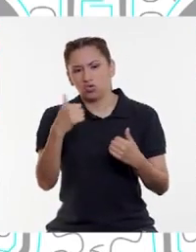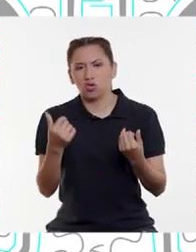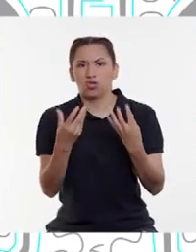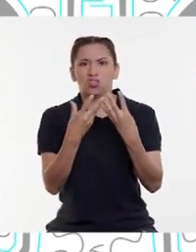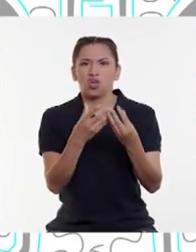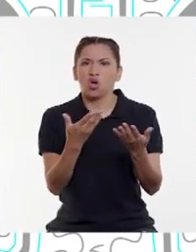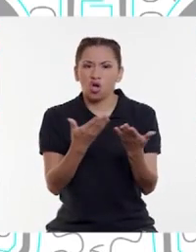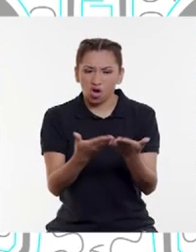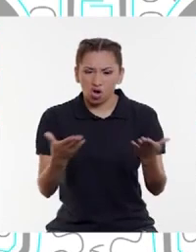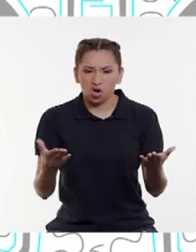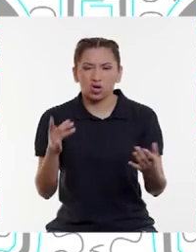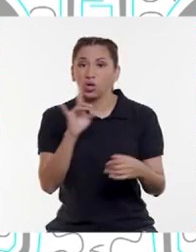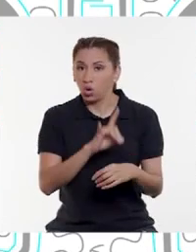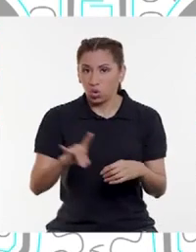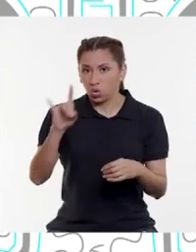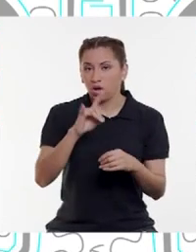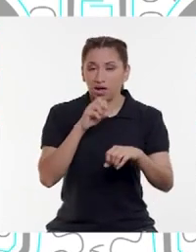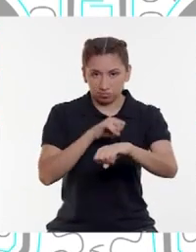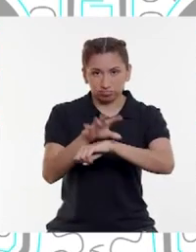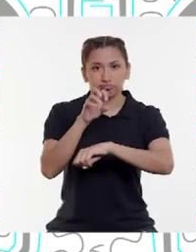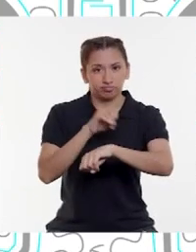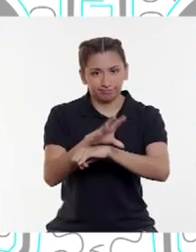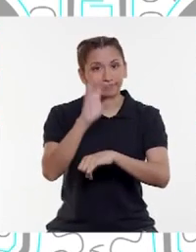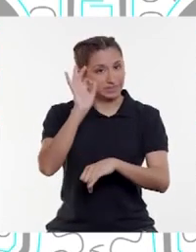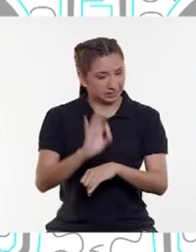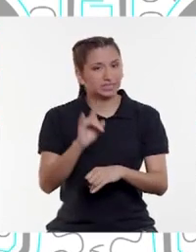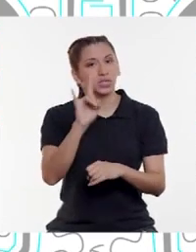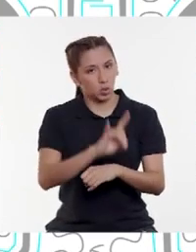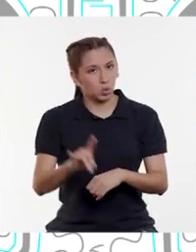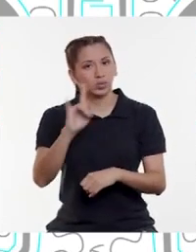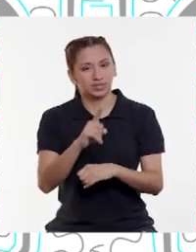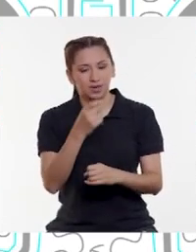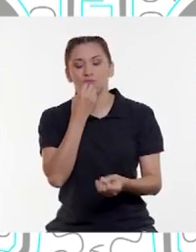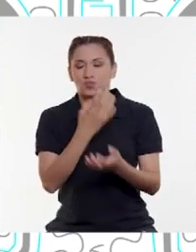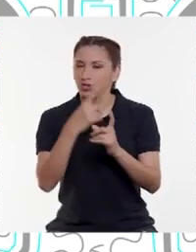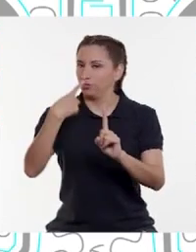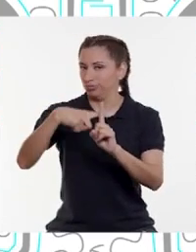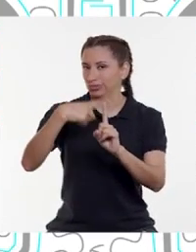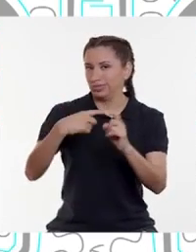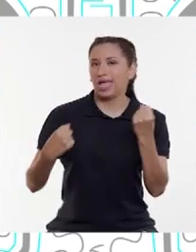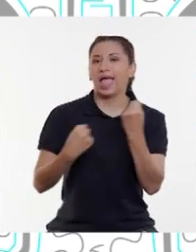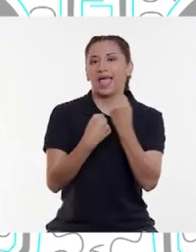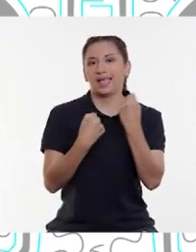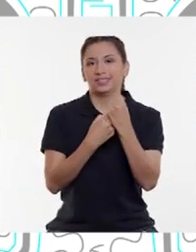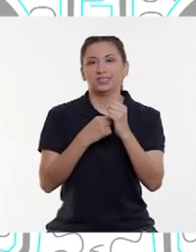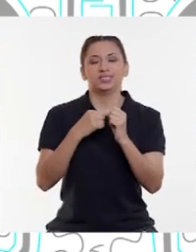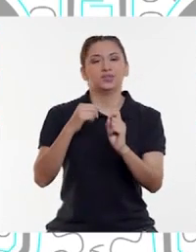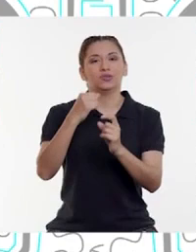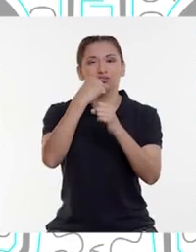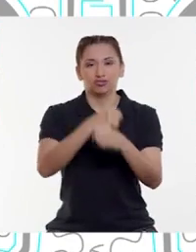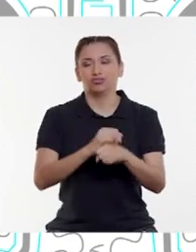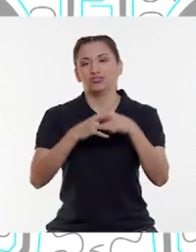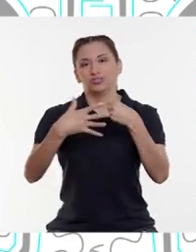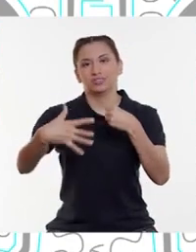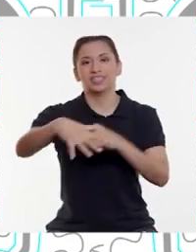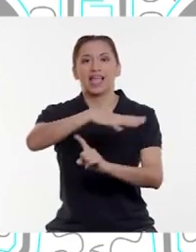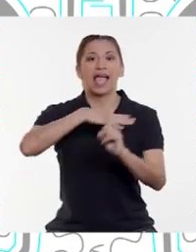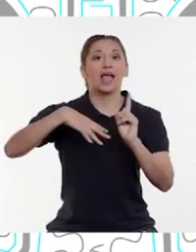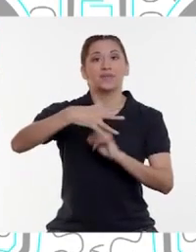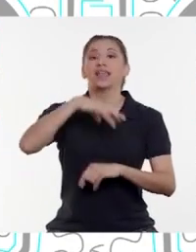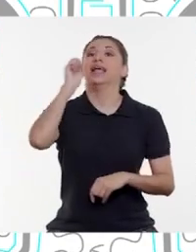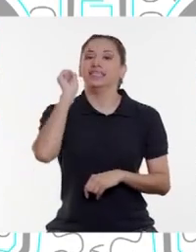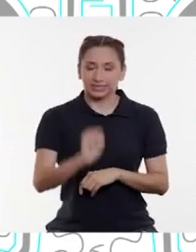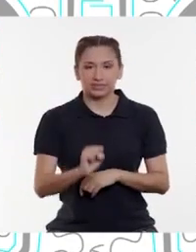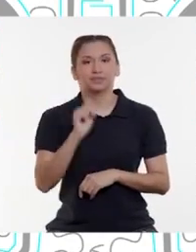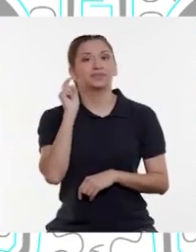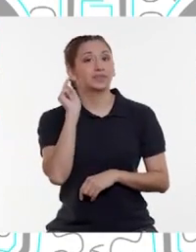materiales se recomendaban utilizar en los negocios familiares para cuidar la sostenibilidad ambiental.